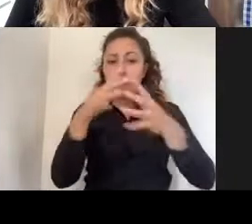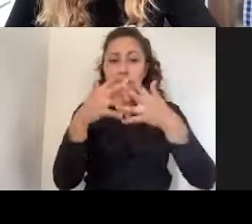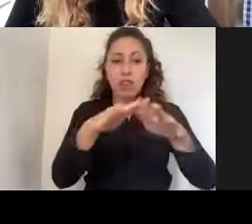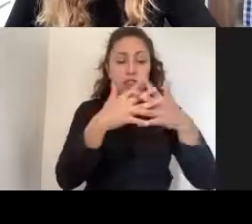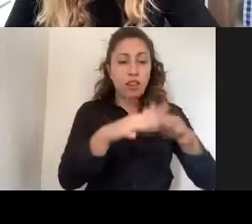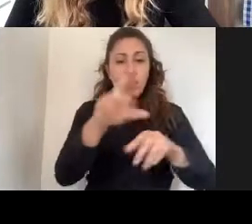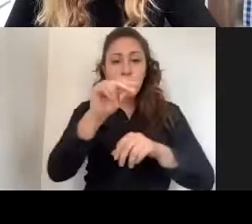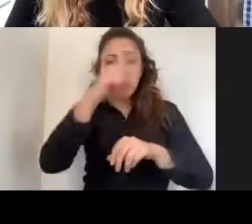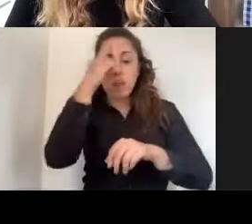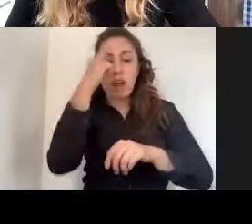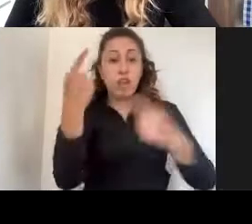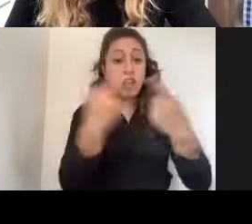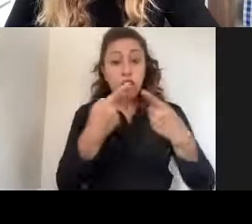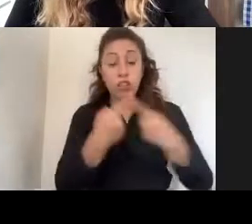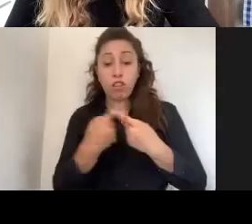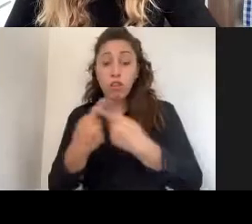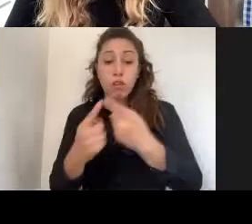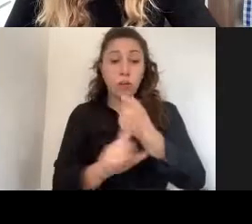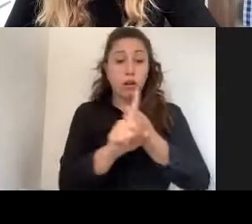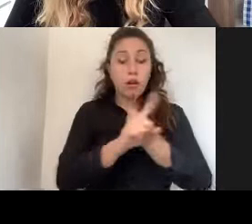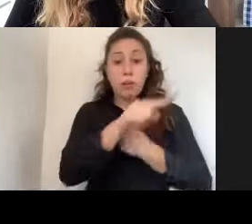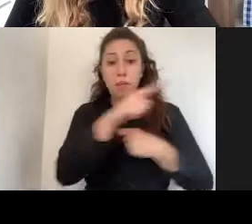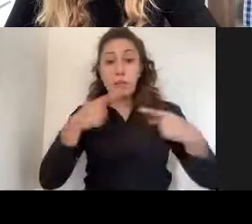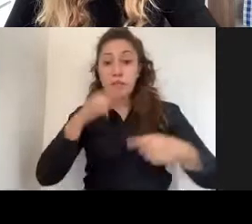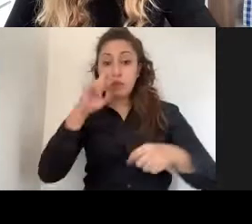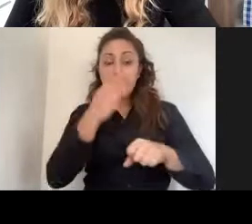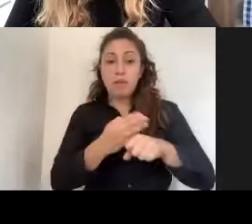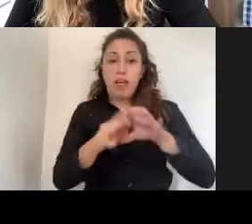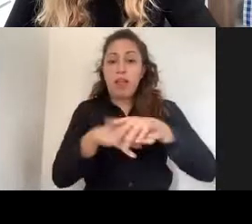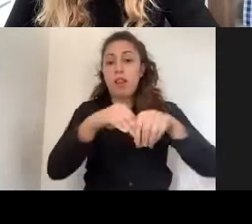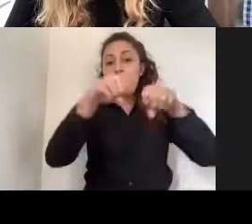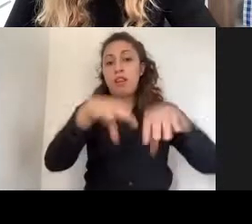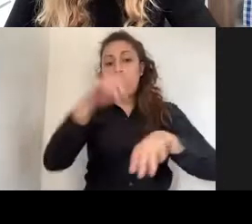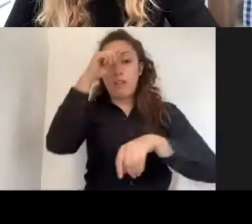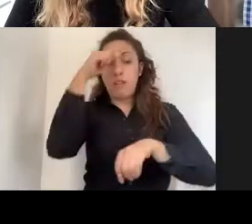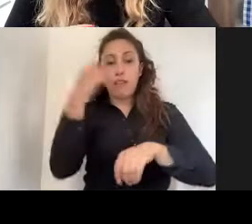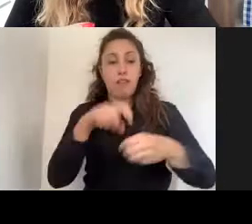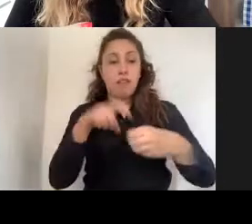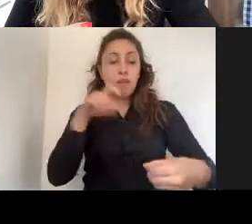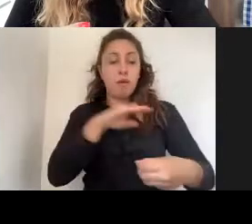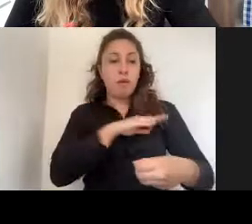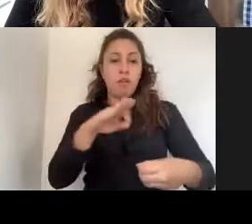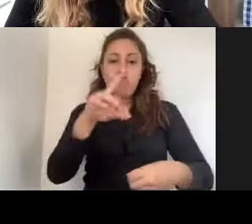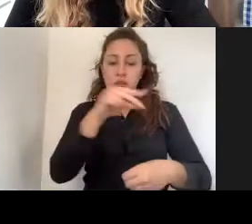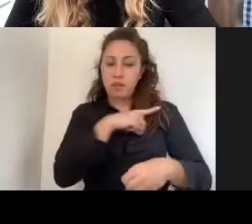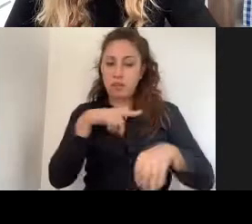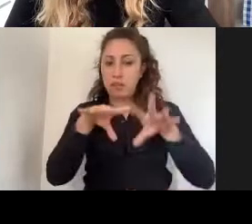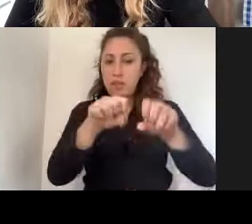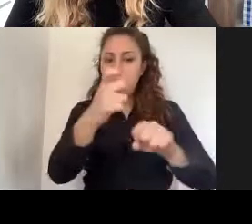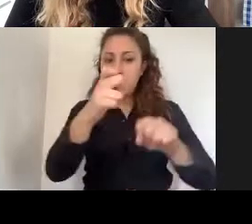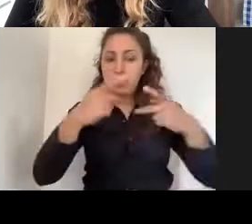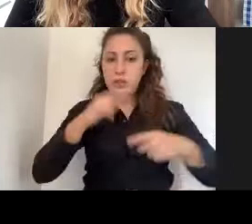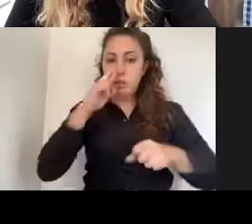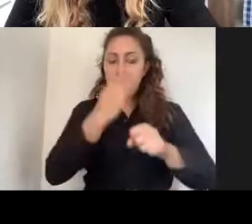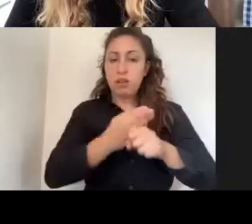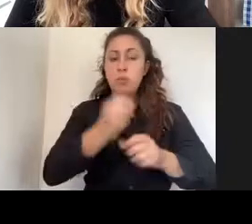de inconstitucionalidad, pero que al mismo tiempo permitiera que la atención y percepción de delitos, así como las sanciones